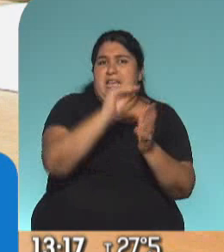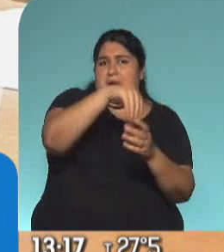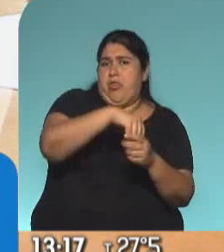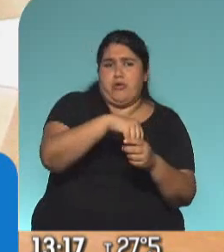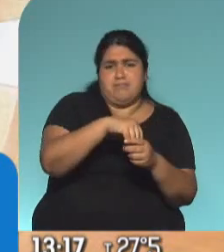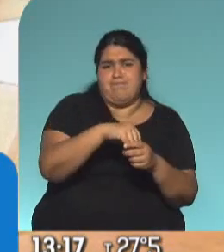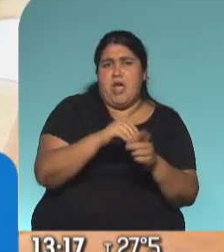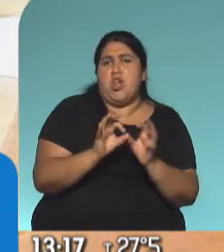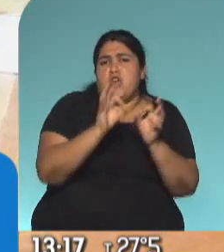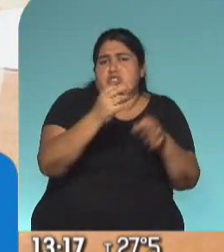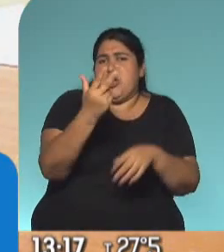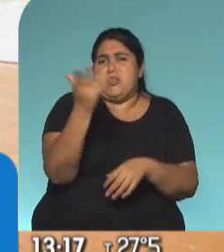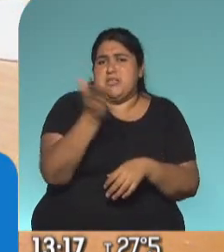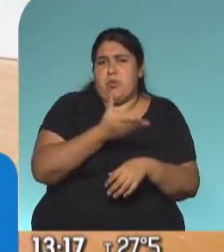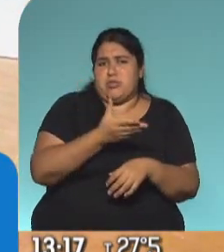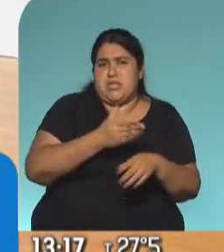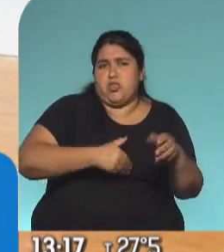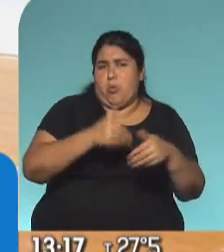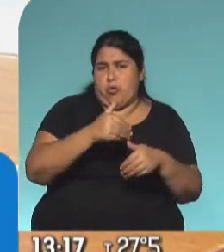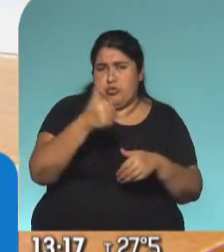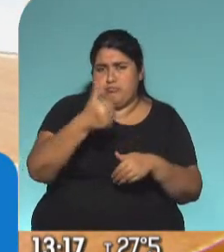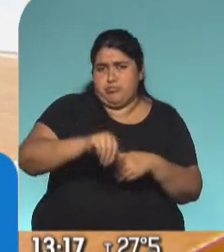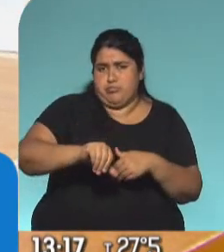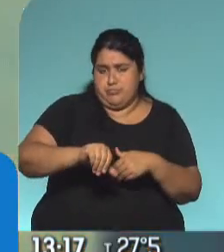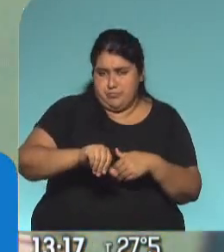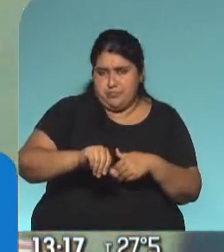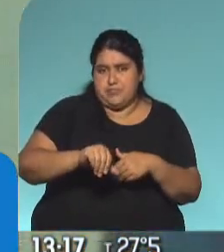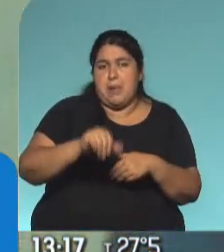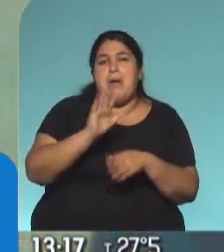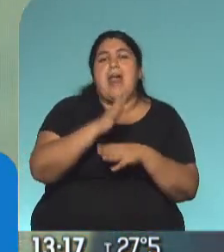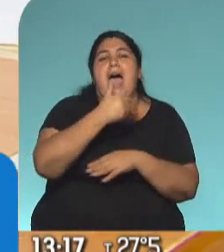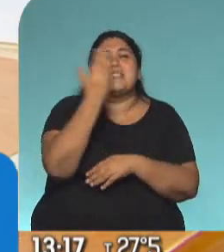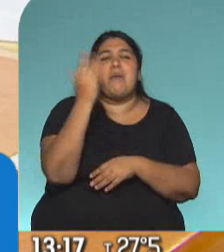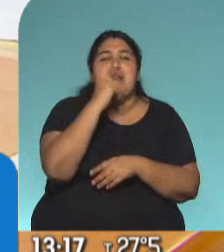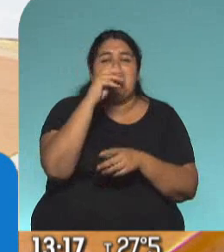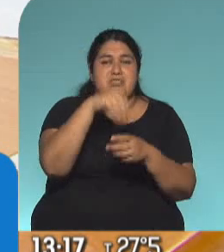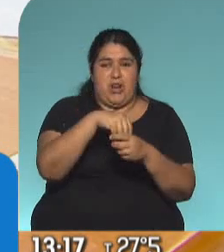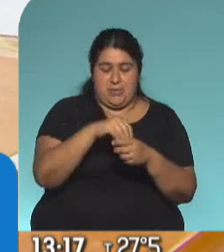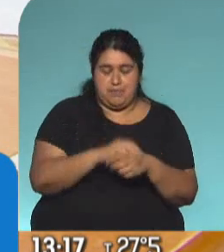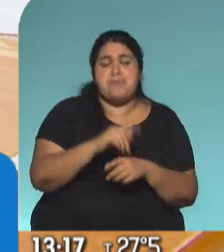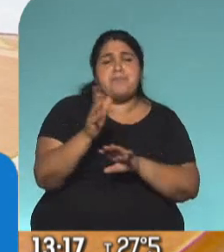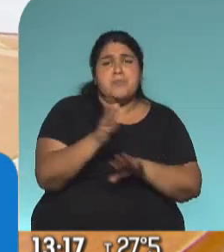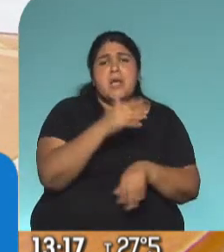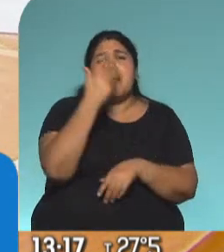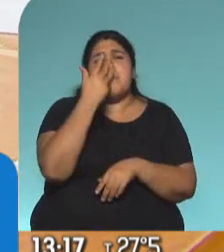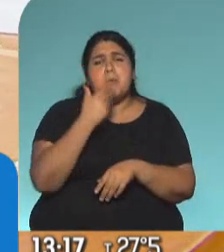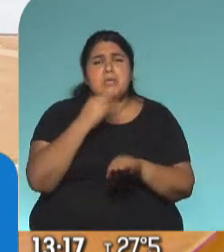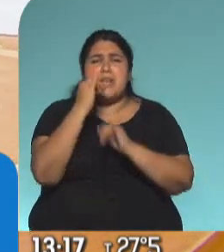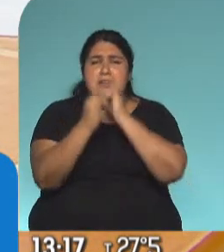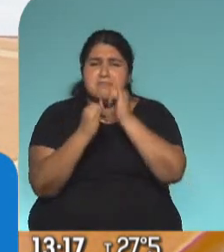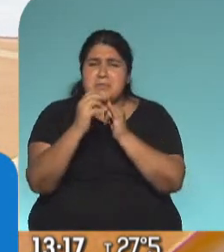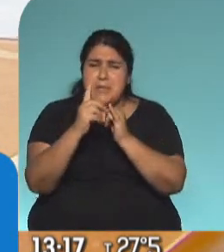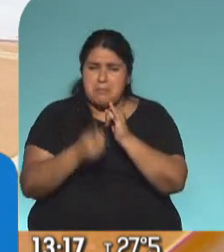llegó al 3% de los votos para la Asamblea Nacional. Una cuestión que me gustaría mencionar también